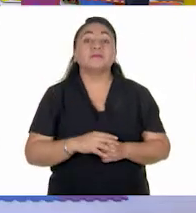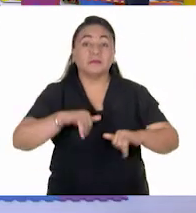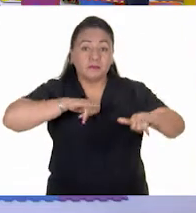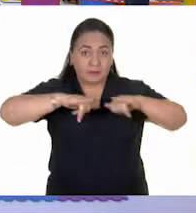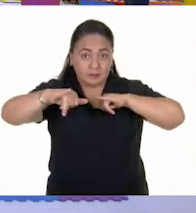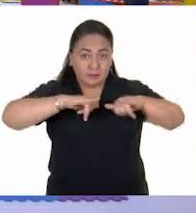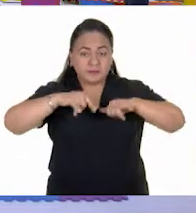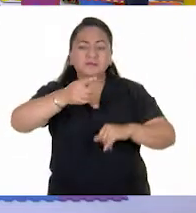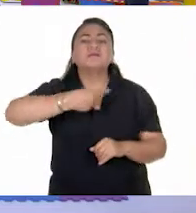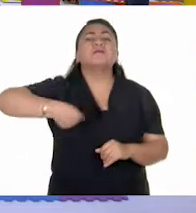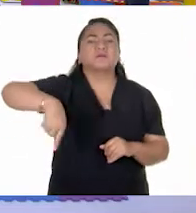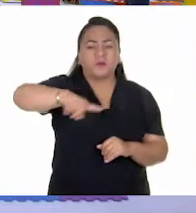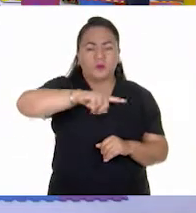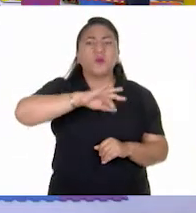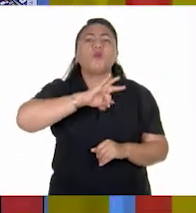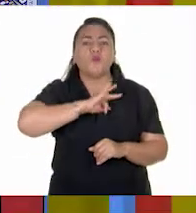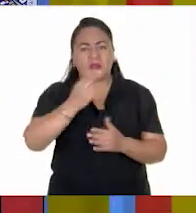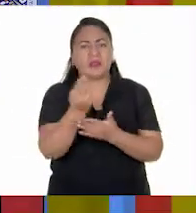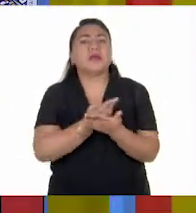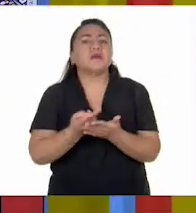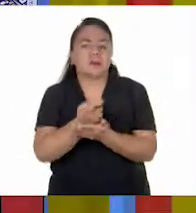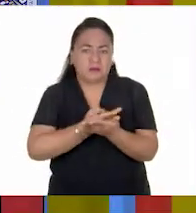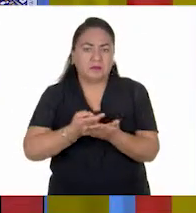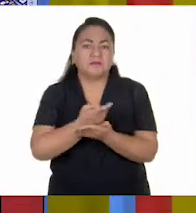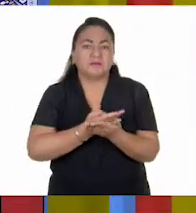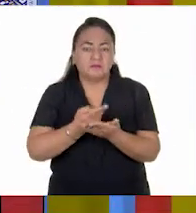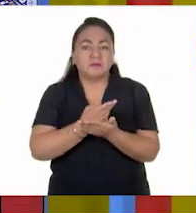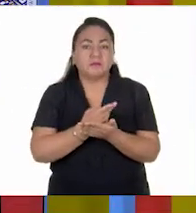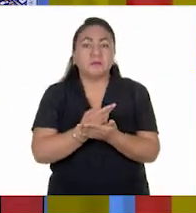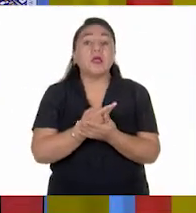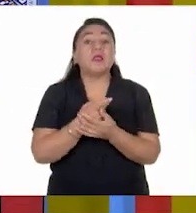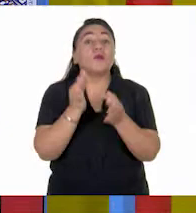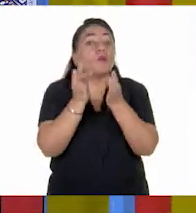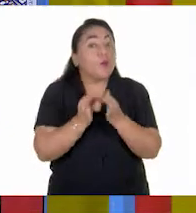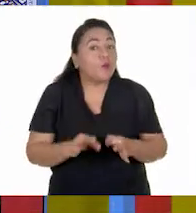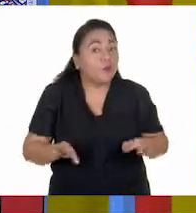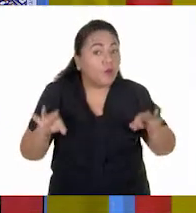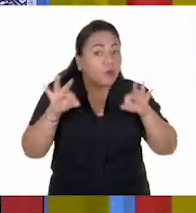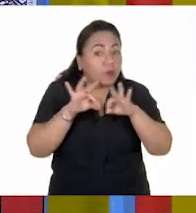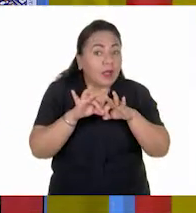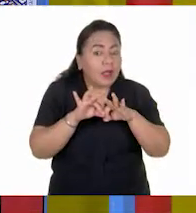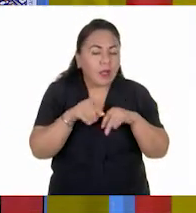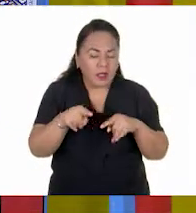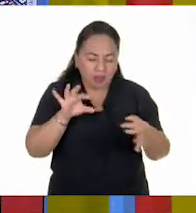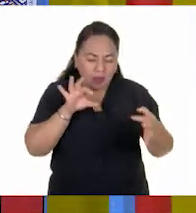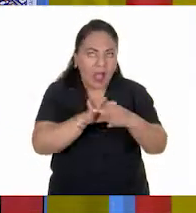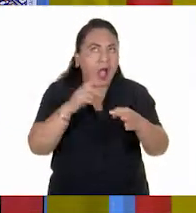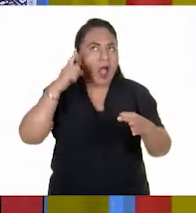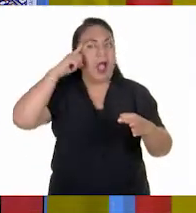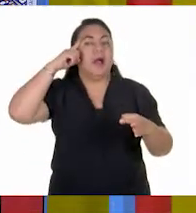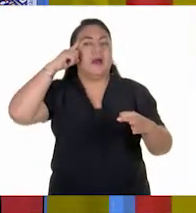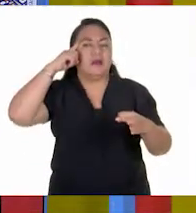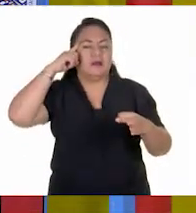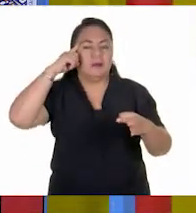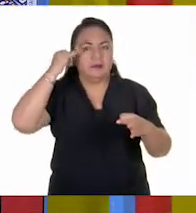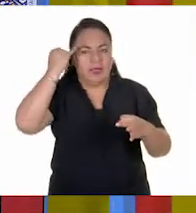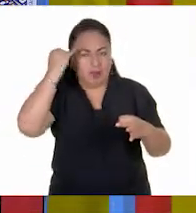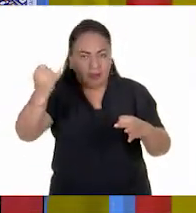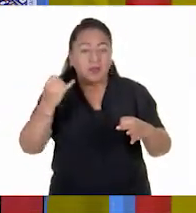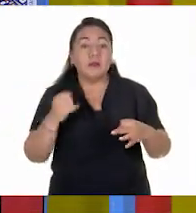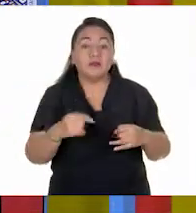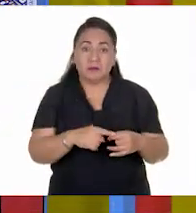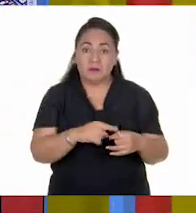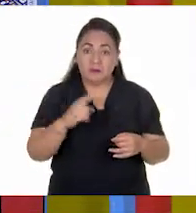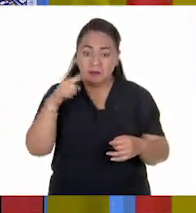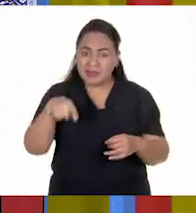croquis nosotros podemos hacer los dibujos. Lo importante es que representen ideas. Y si la idea